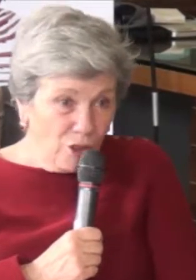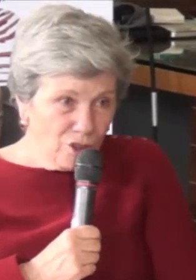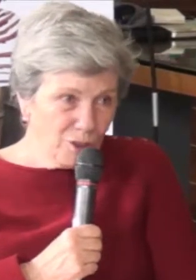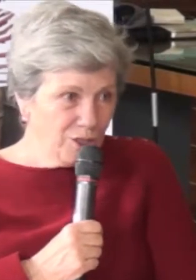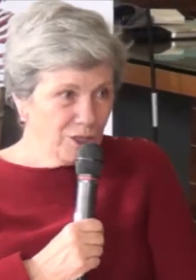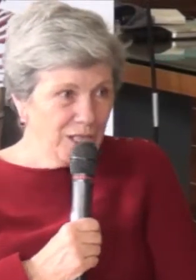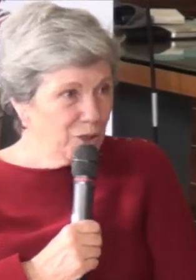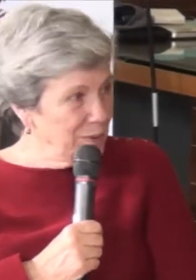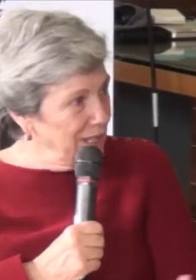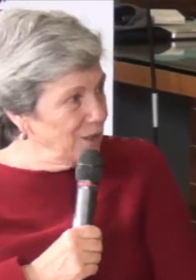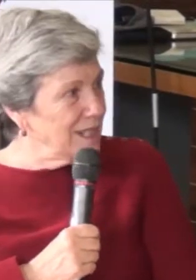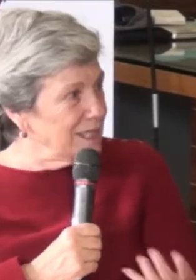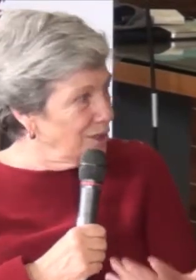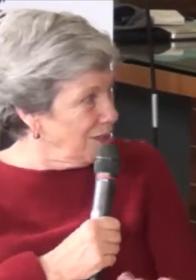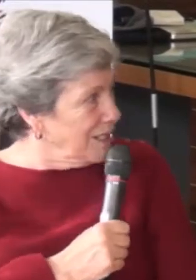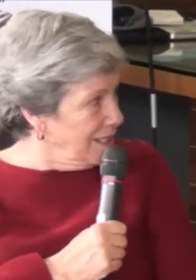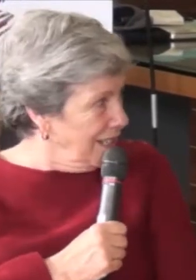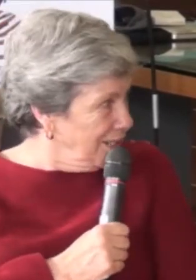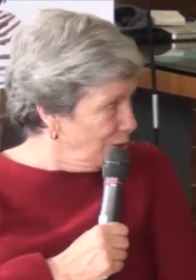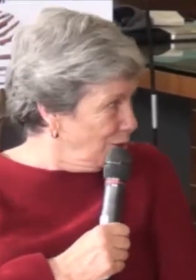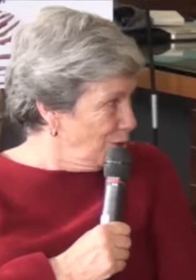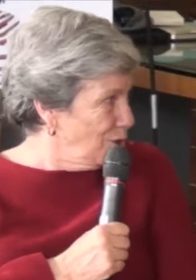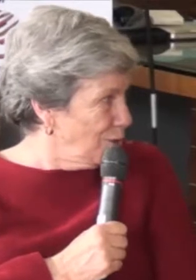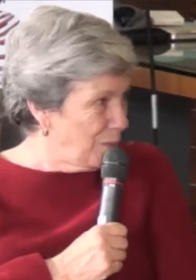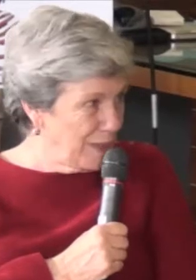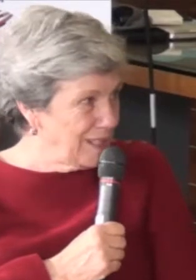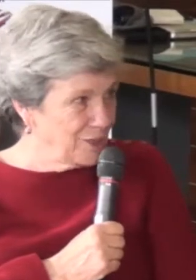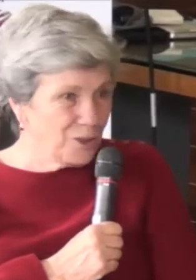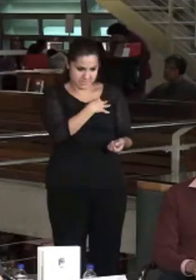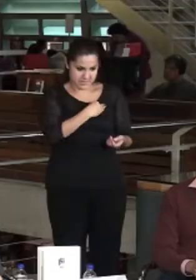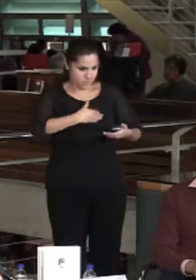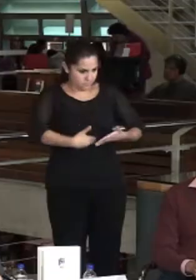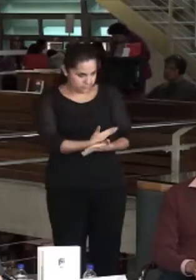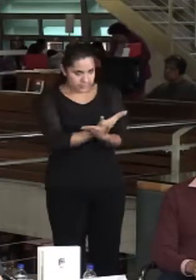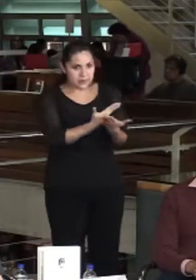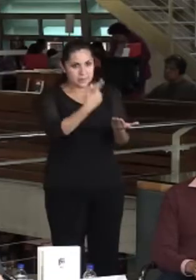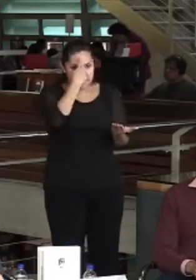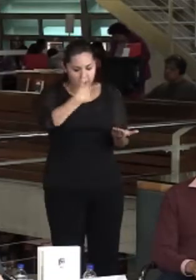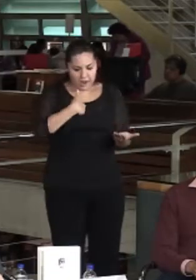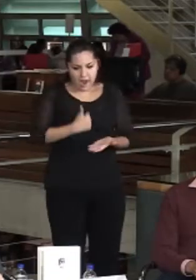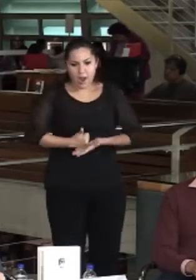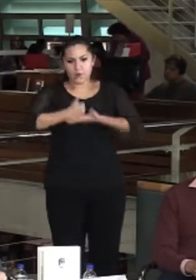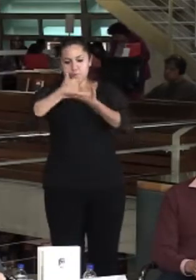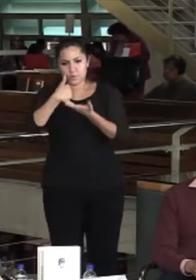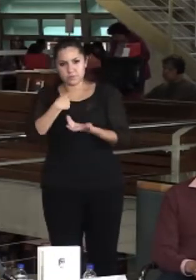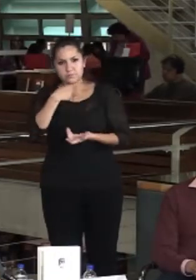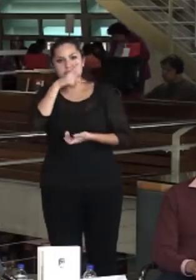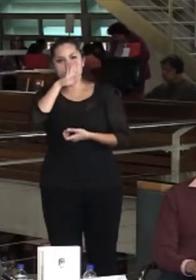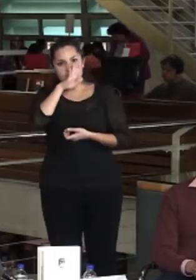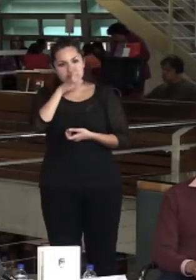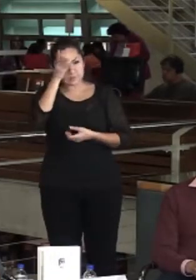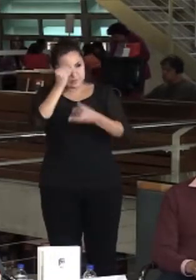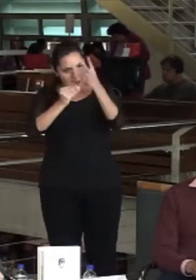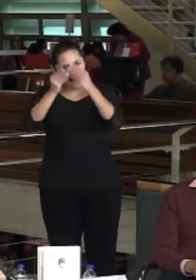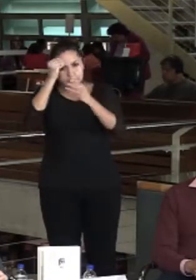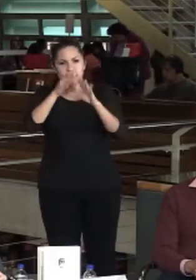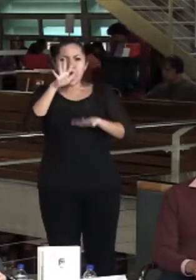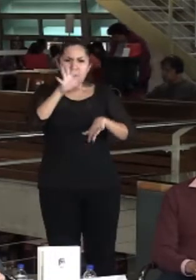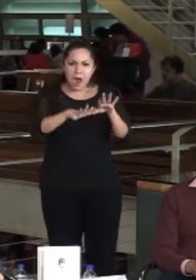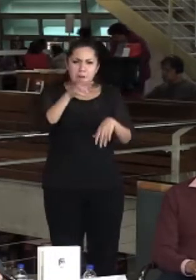todos nuestros hijos vinieron a hacernos crecer a nosotros los papás nos hacen crecer más que otros